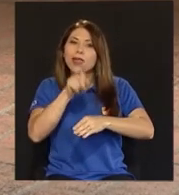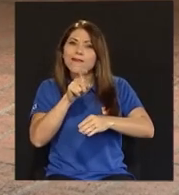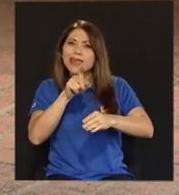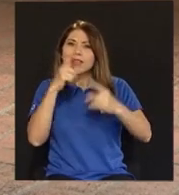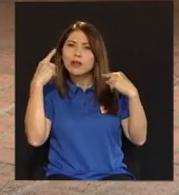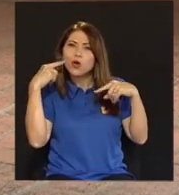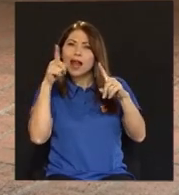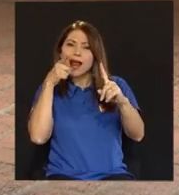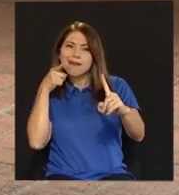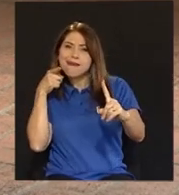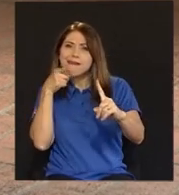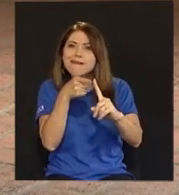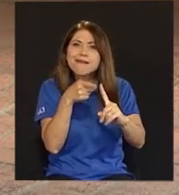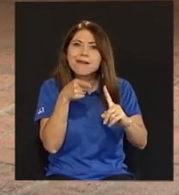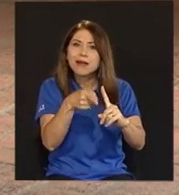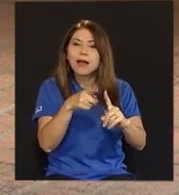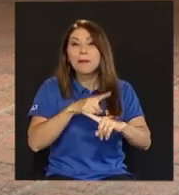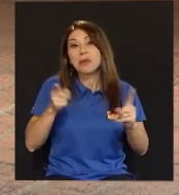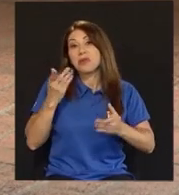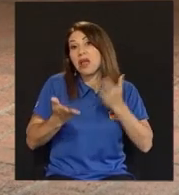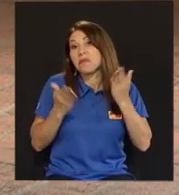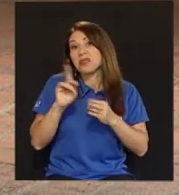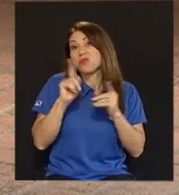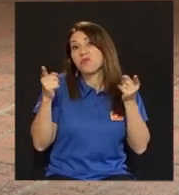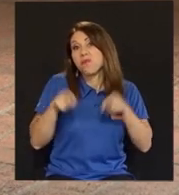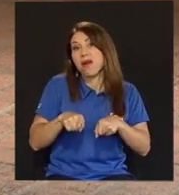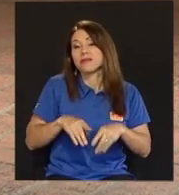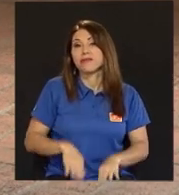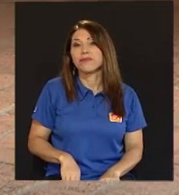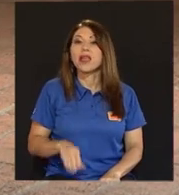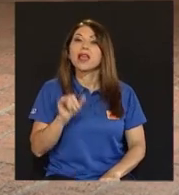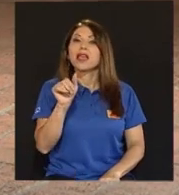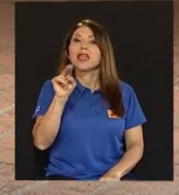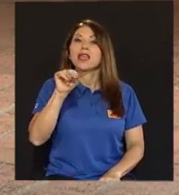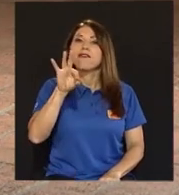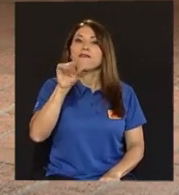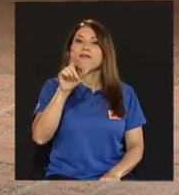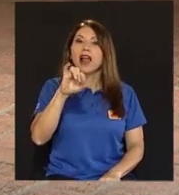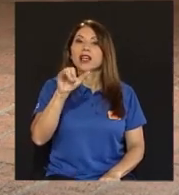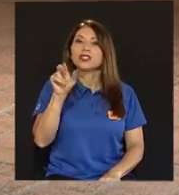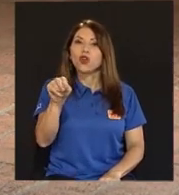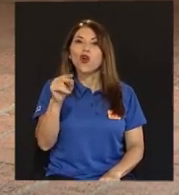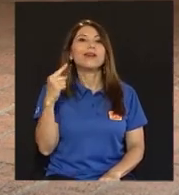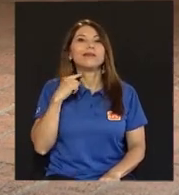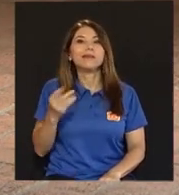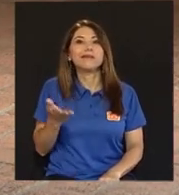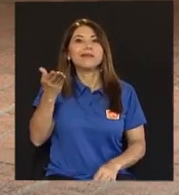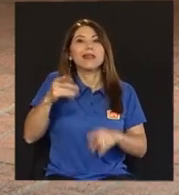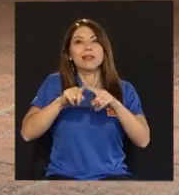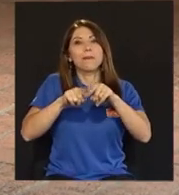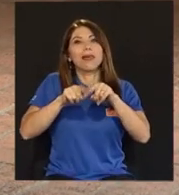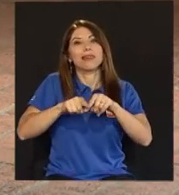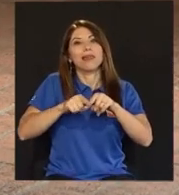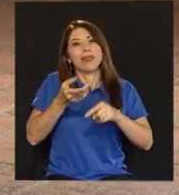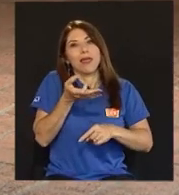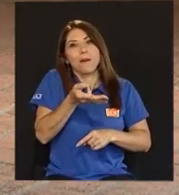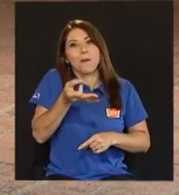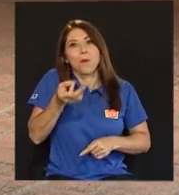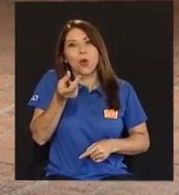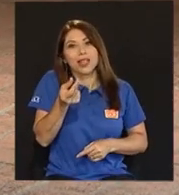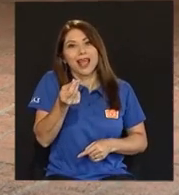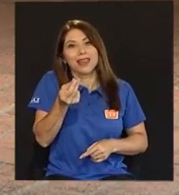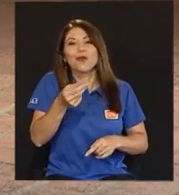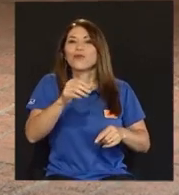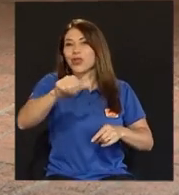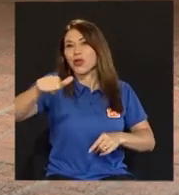objetivo. Pero puede ser que no, la inflación depende de factores monetarios y de otros factores. En el caso de Costa Rica, sí. Pasar